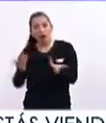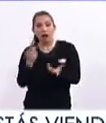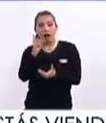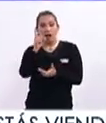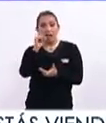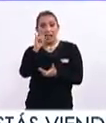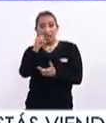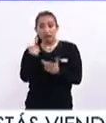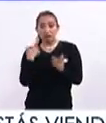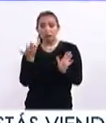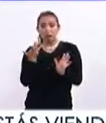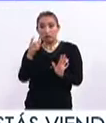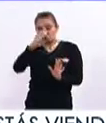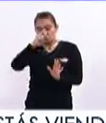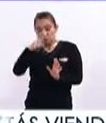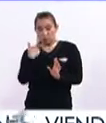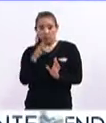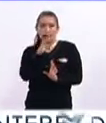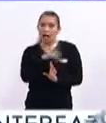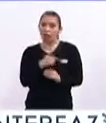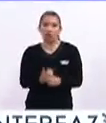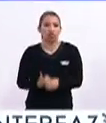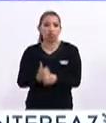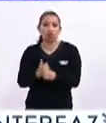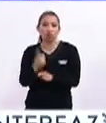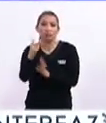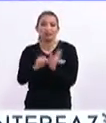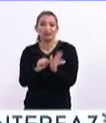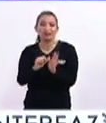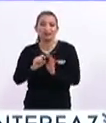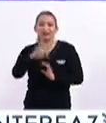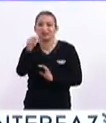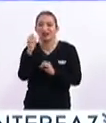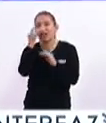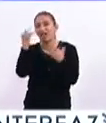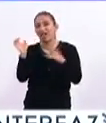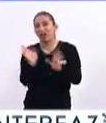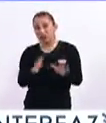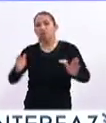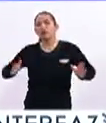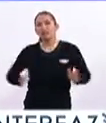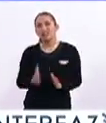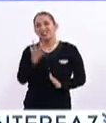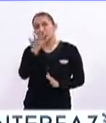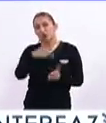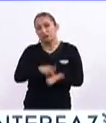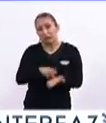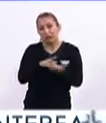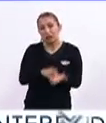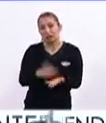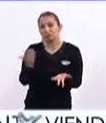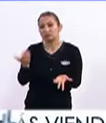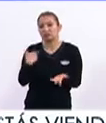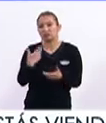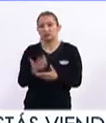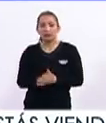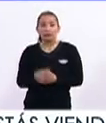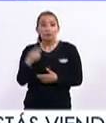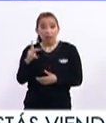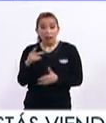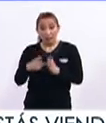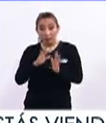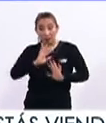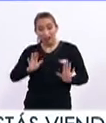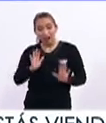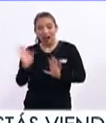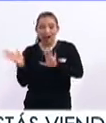muy restrictiva, me la voy a pasar muy mal durante un mes y a lo mejor evidentemente puedo bajar de peso 5 kilos, incluso los que llegué a subir, pero una